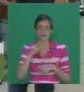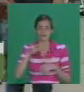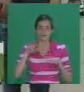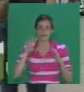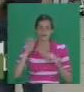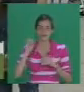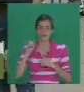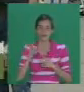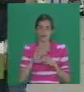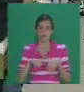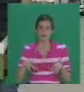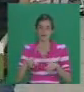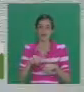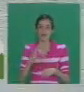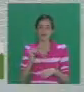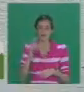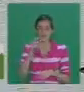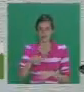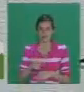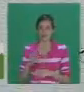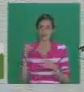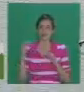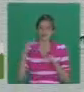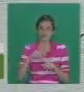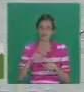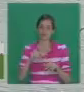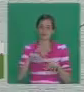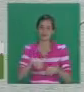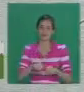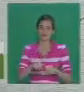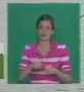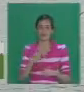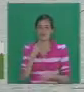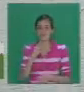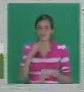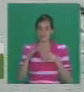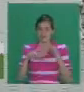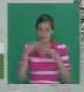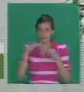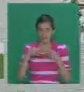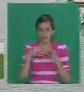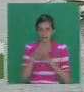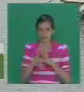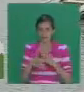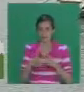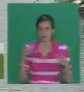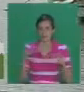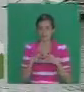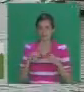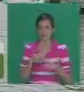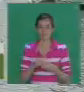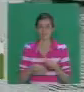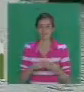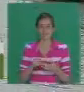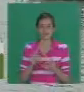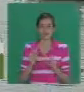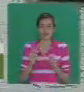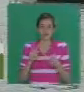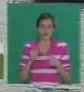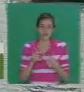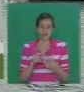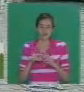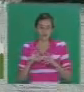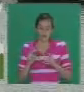puntos. Tenemos una de las personas que está asistiendo a este registro y nos comentará acerca de lo que ha sido esta activación de los